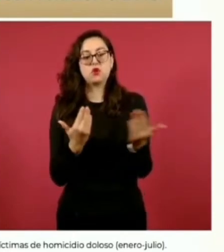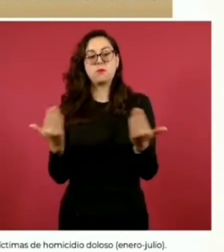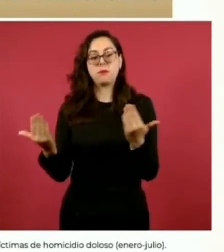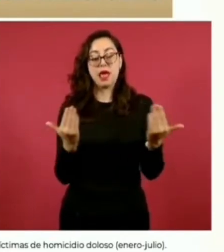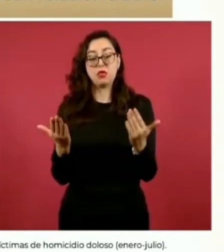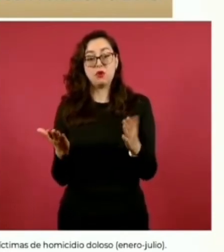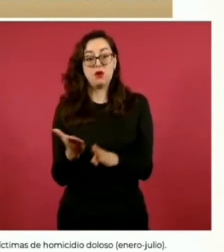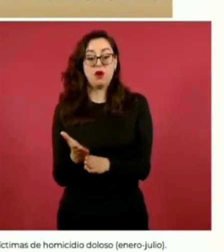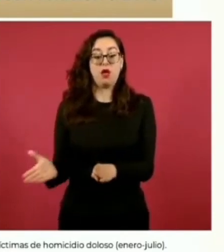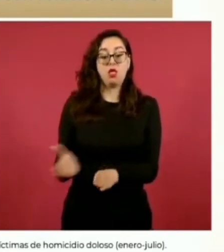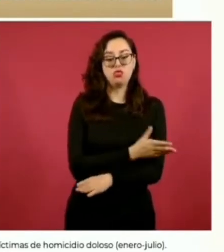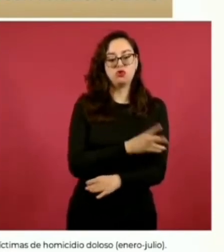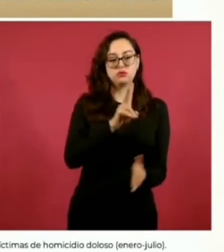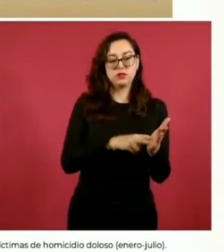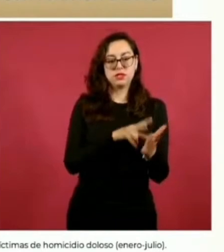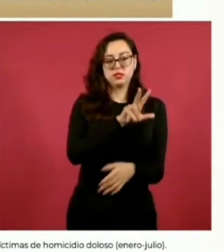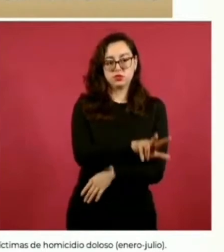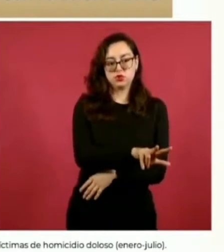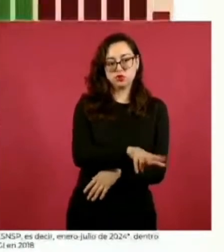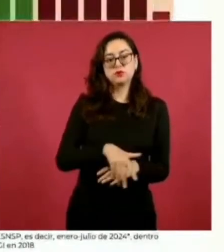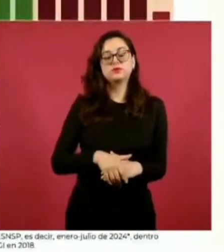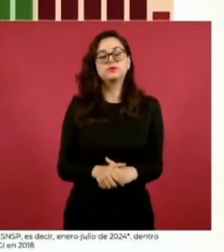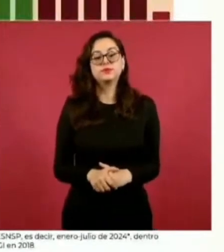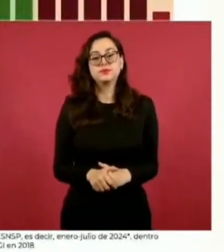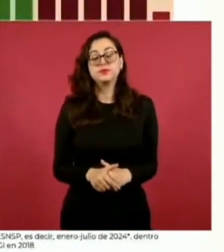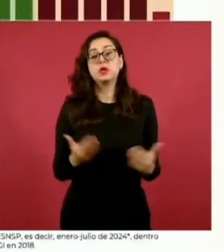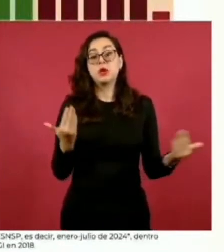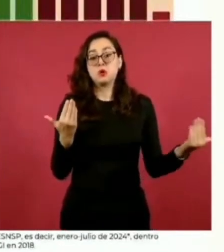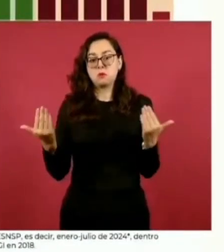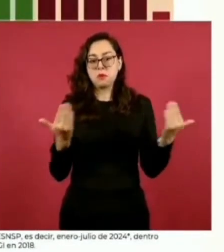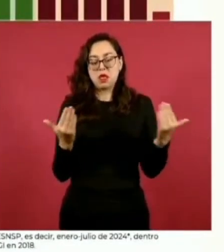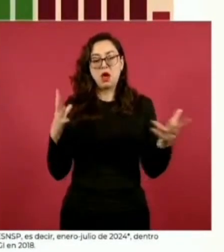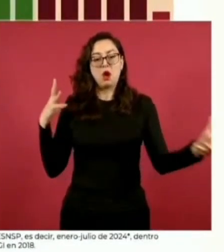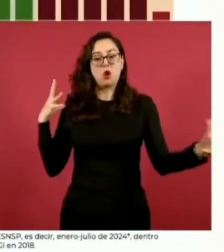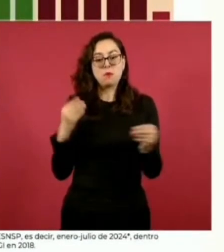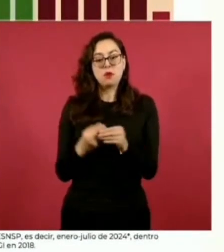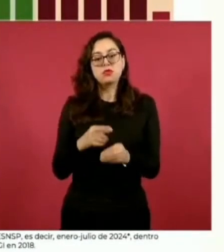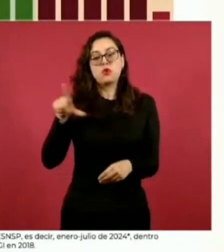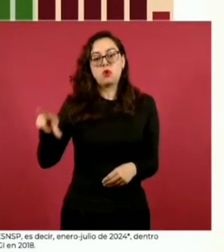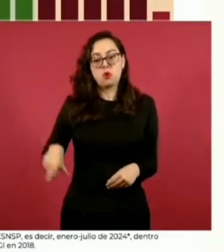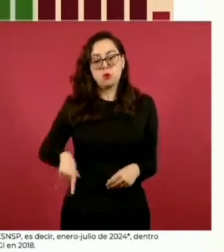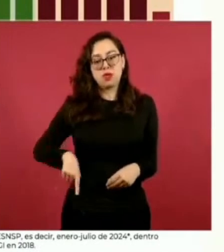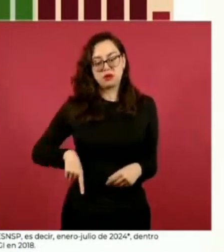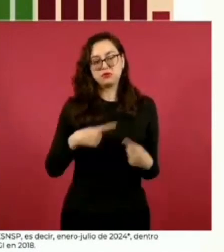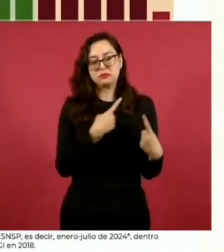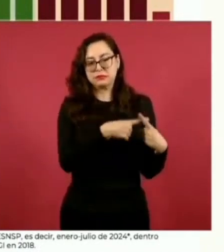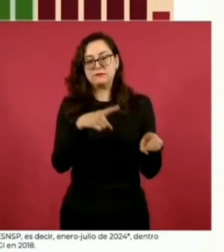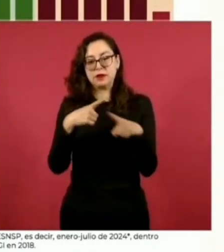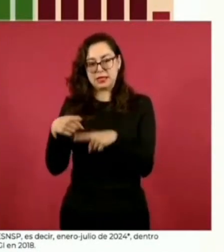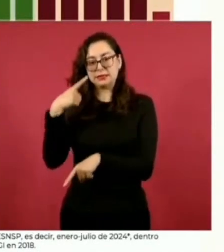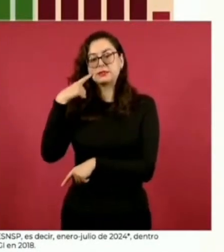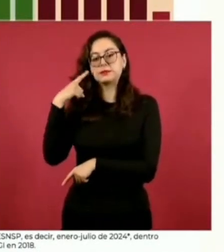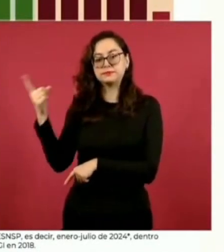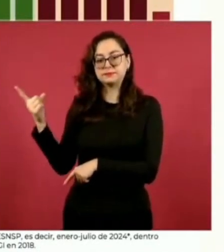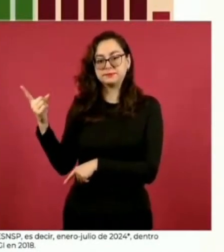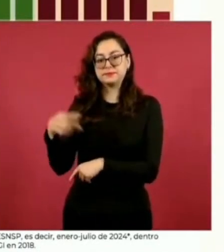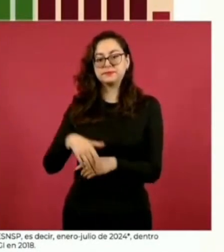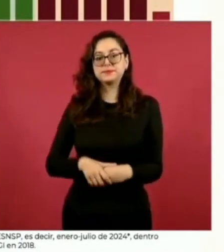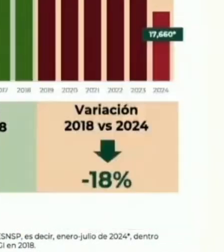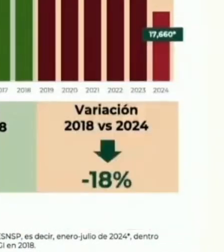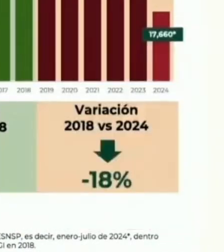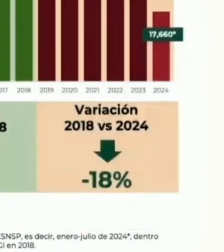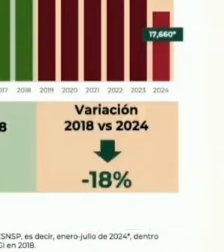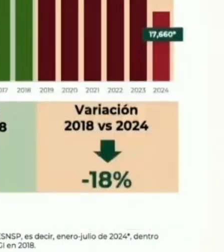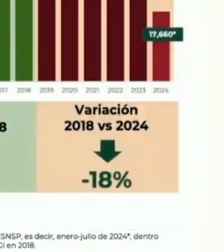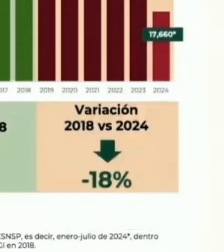2018 adelante Aquí está el comparativo de cada uno de los eh de las